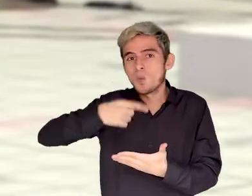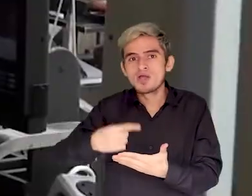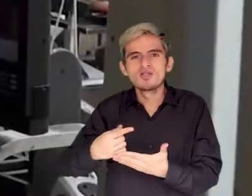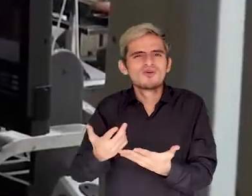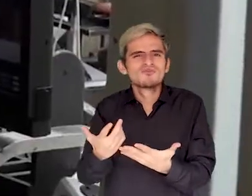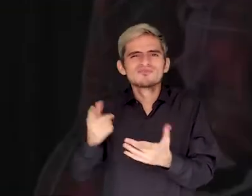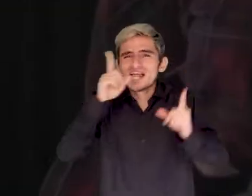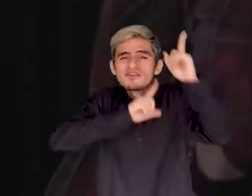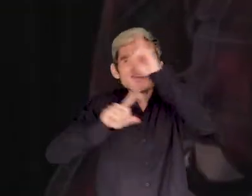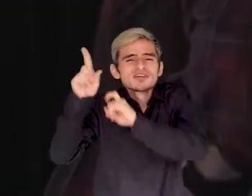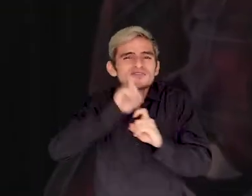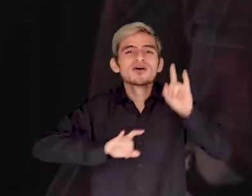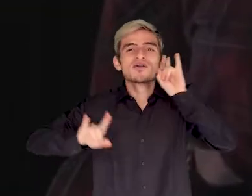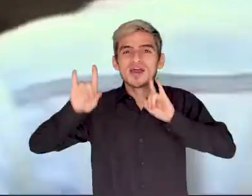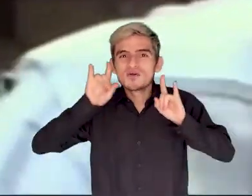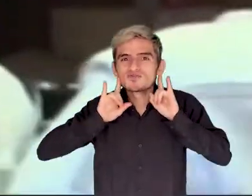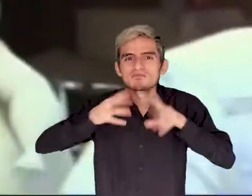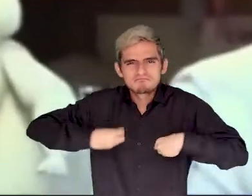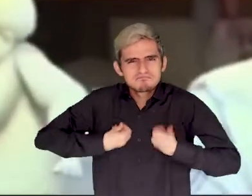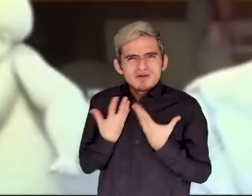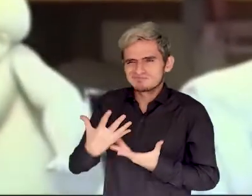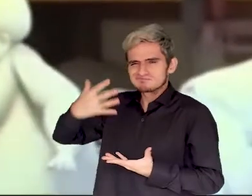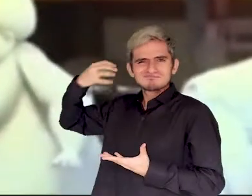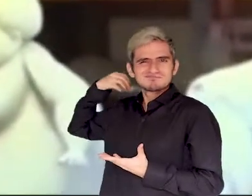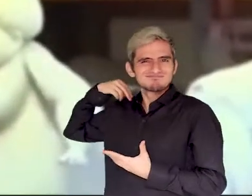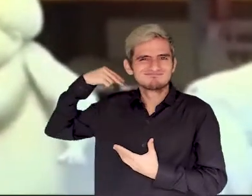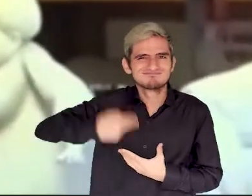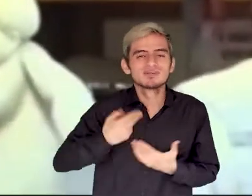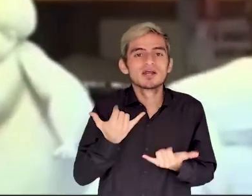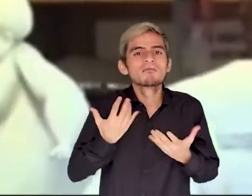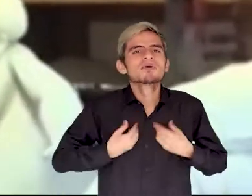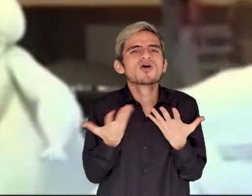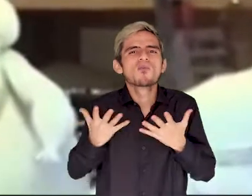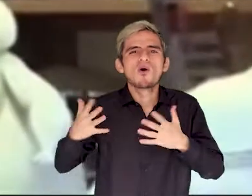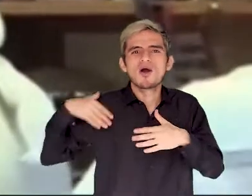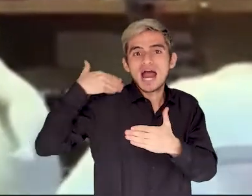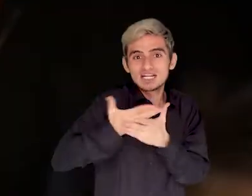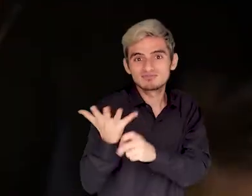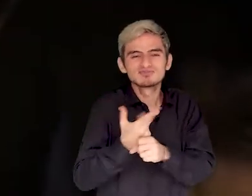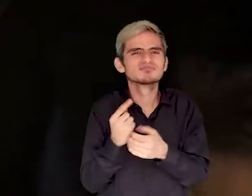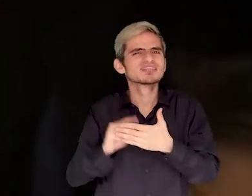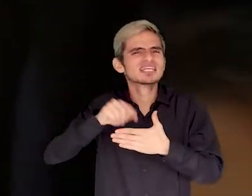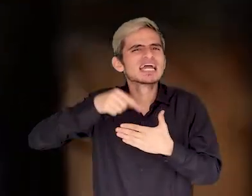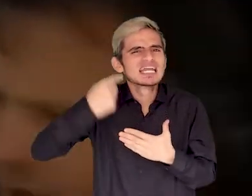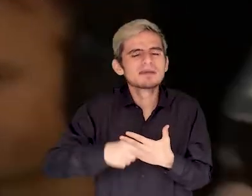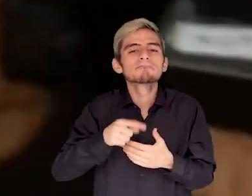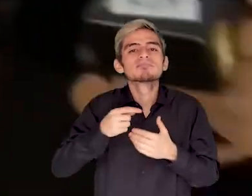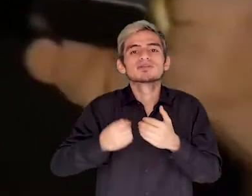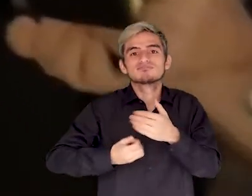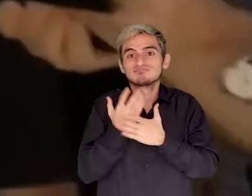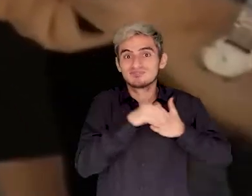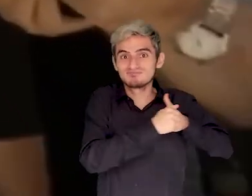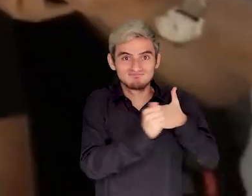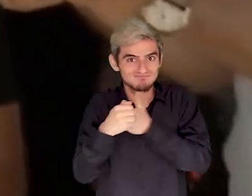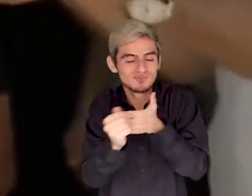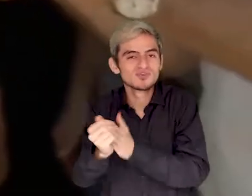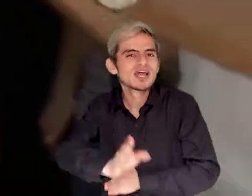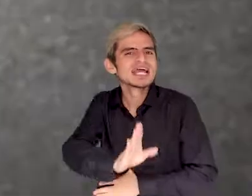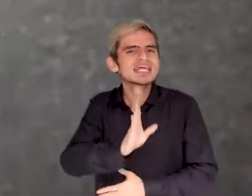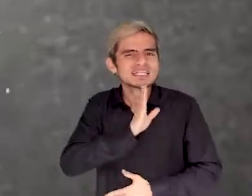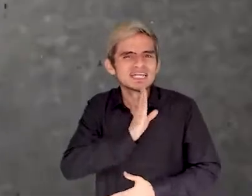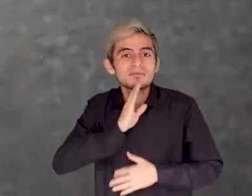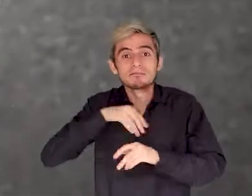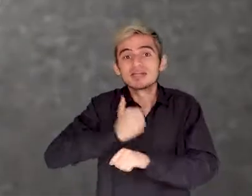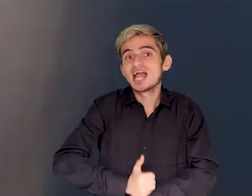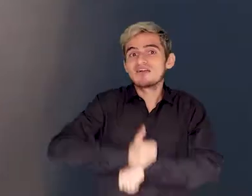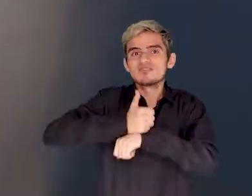produce, narra, escucha, observa y vive la historia. Gracias al arte del cine, hemos podido seguir el trabajo de